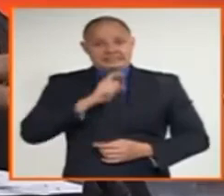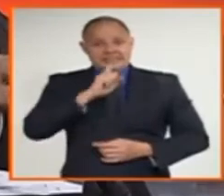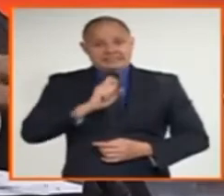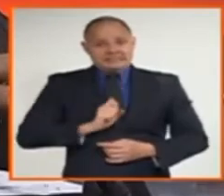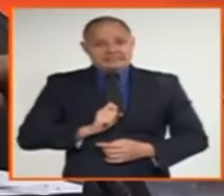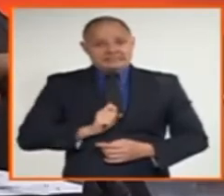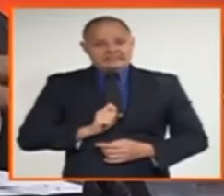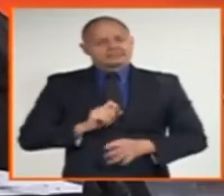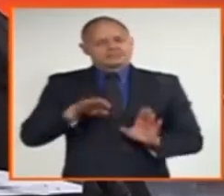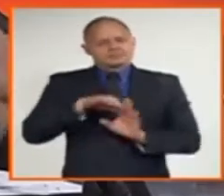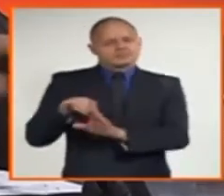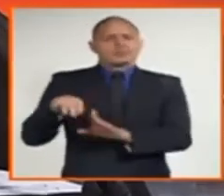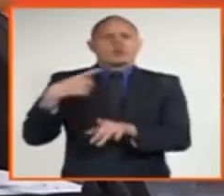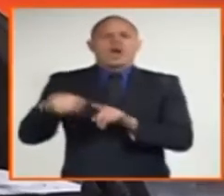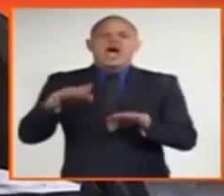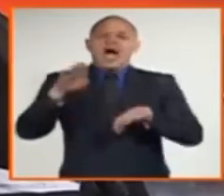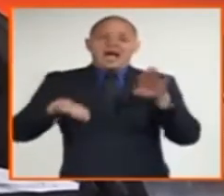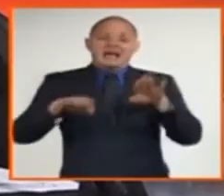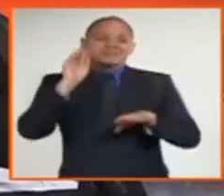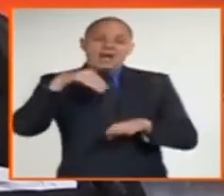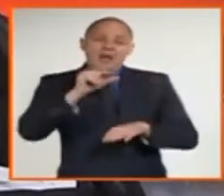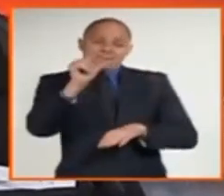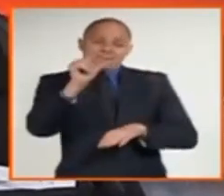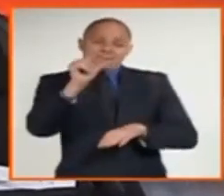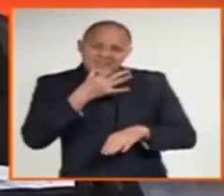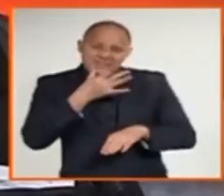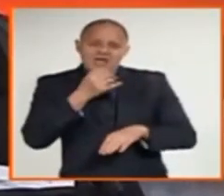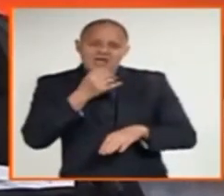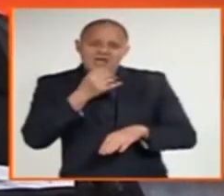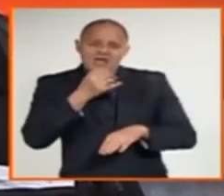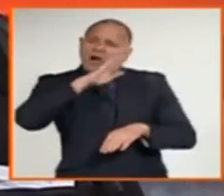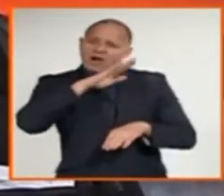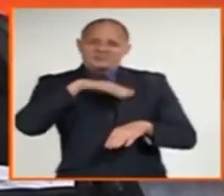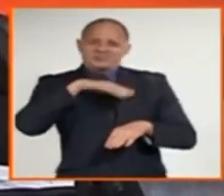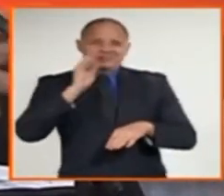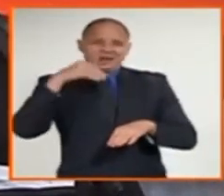alimentación en cama, y en eso el Ministerio de Salud Pública lleva años trabajando con las escuelas.